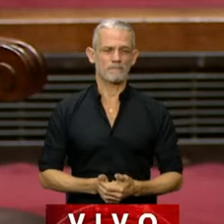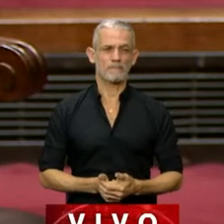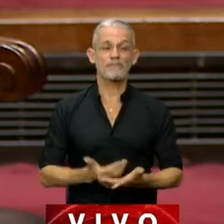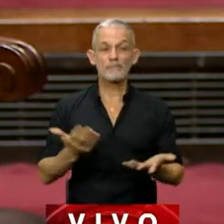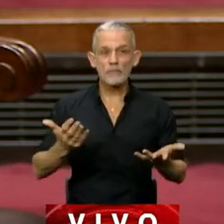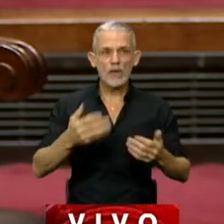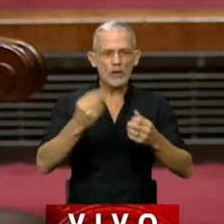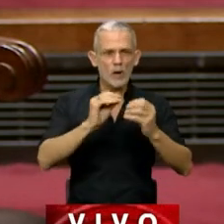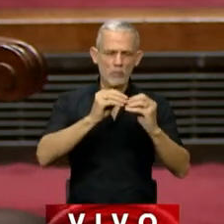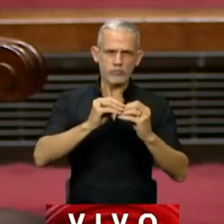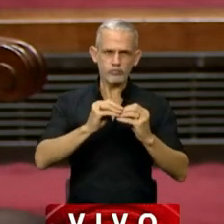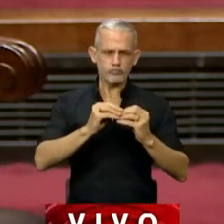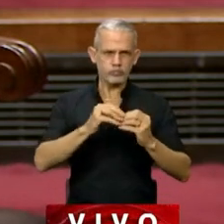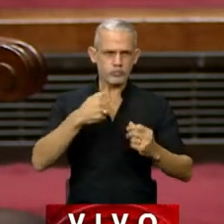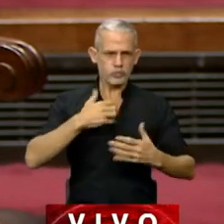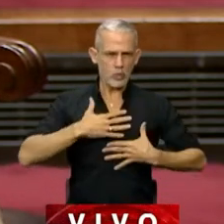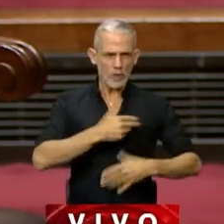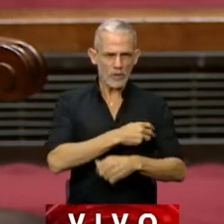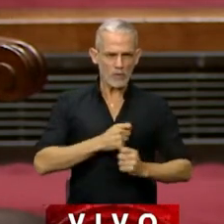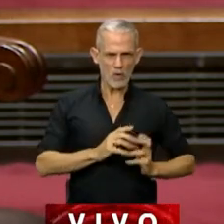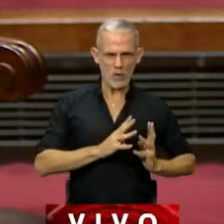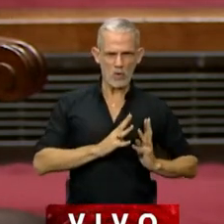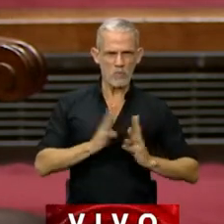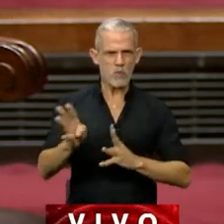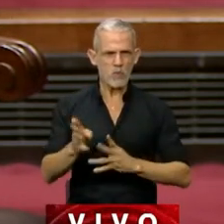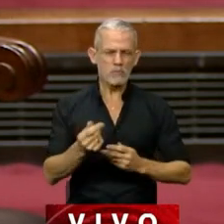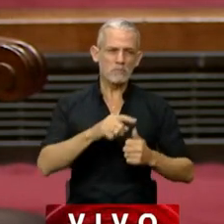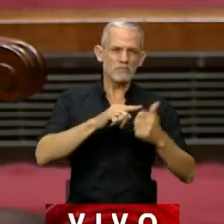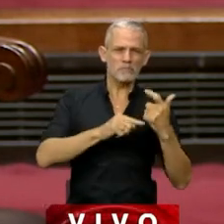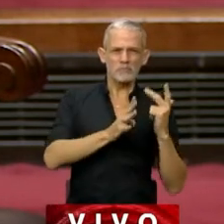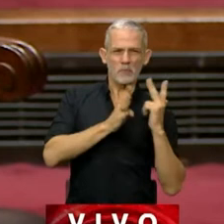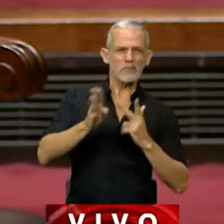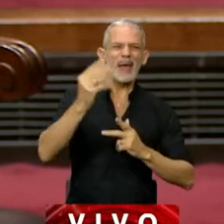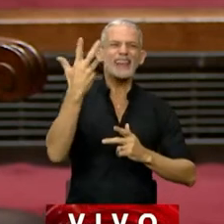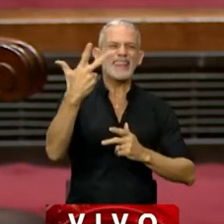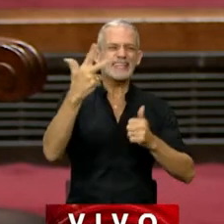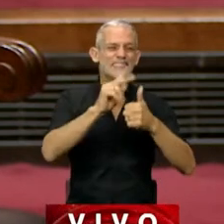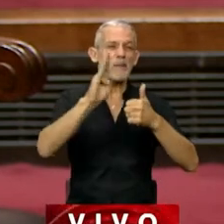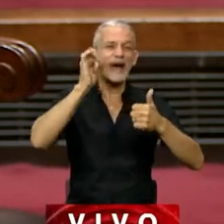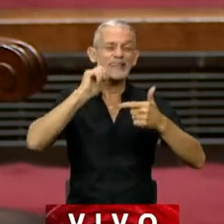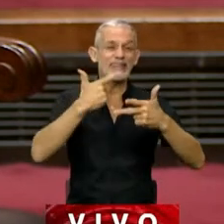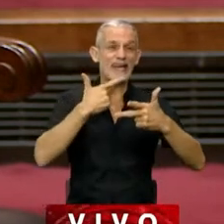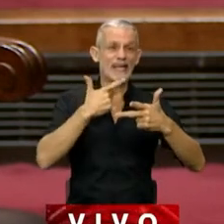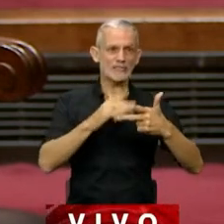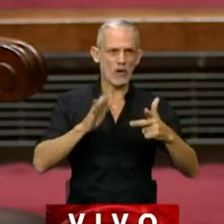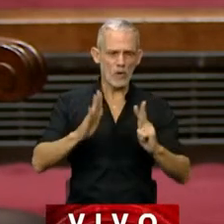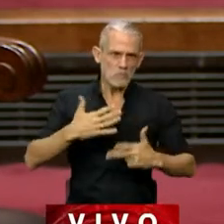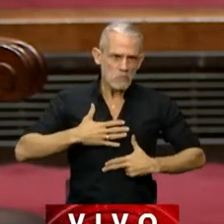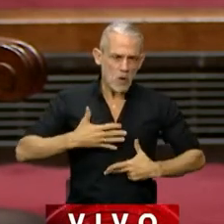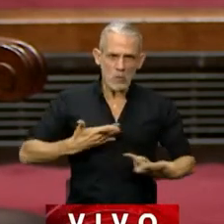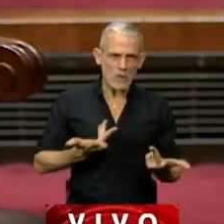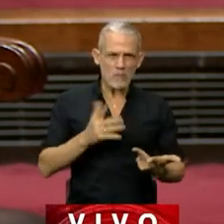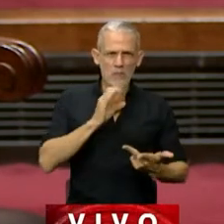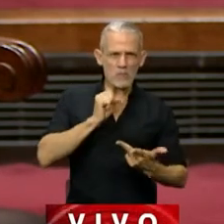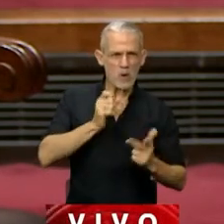de multirresistencia es decir cuando hay resistencia a tres bacterias de resistencia extrema cuando hay